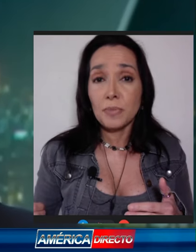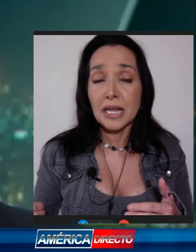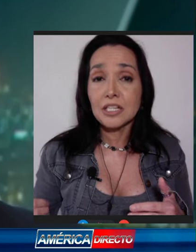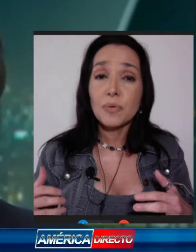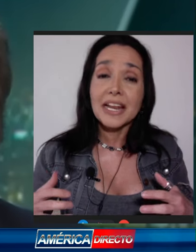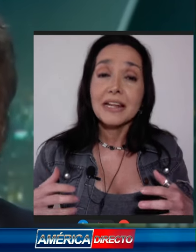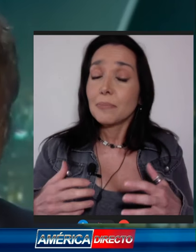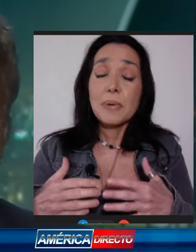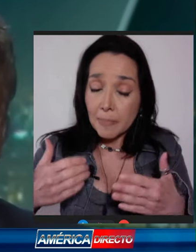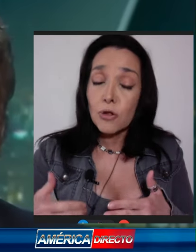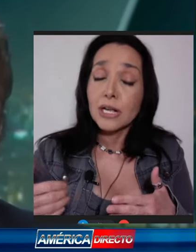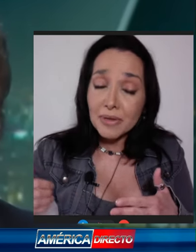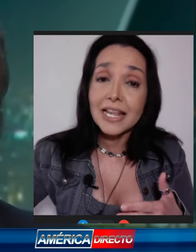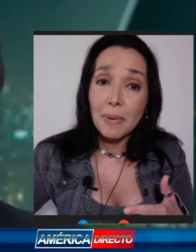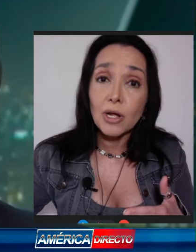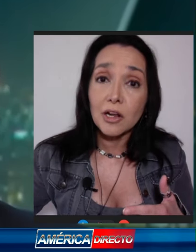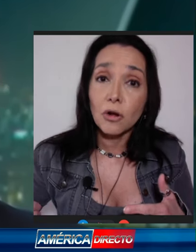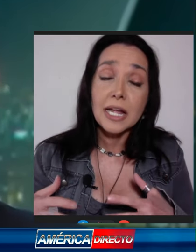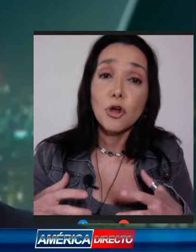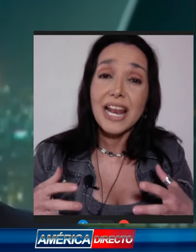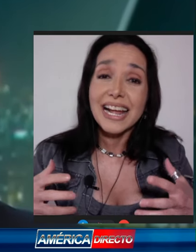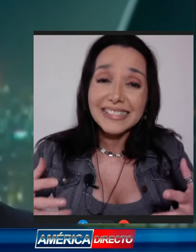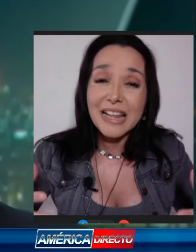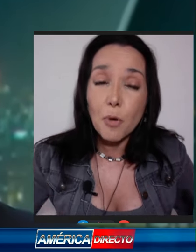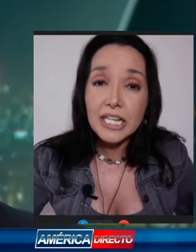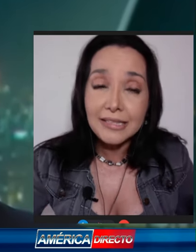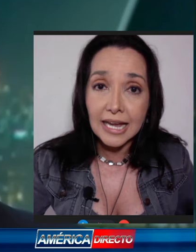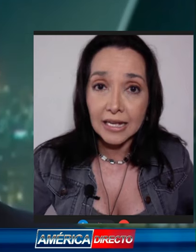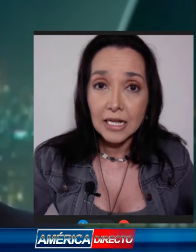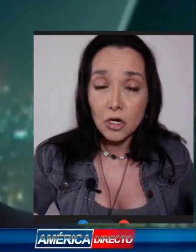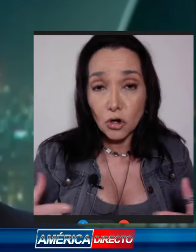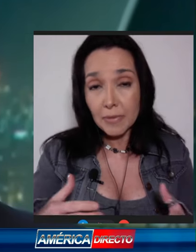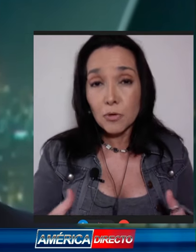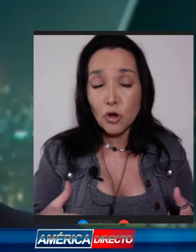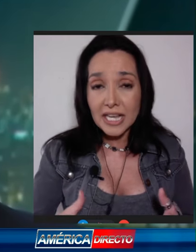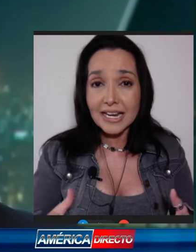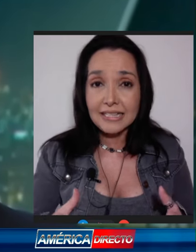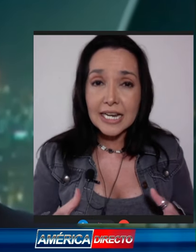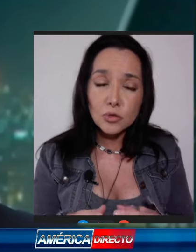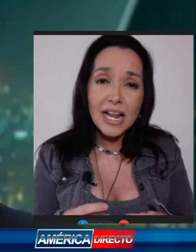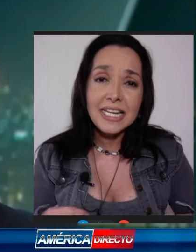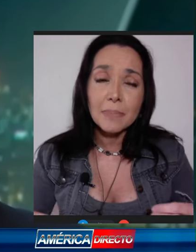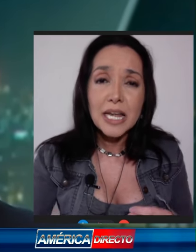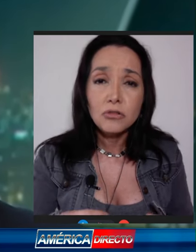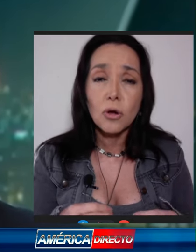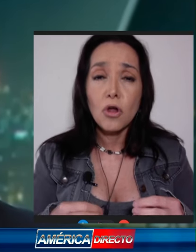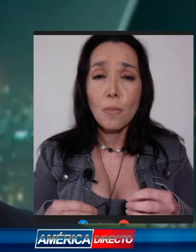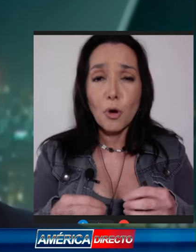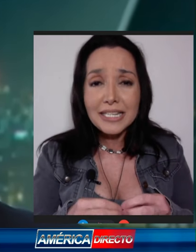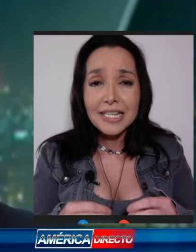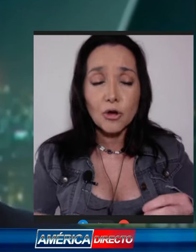de la economía, que viene del palo de la economía y no de la casta política. Lo que vemos hoy en Argentina es un